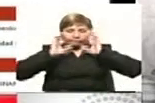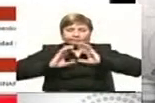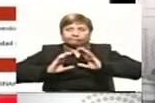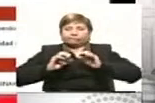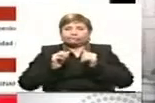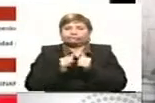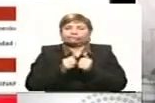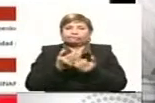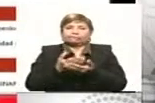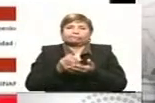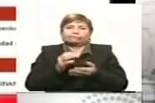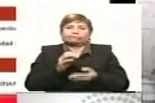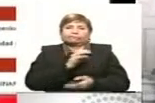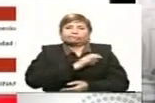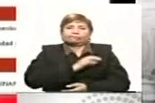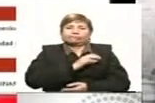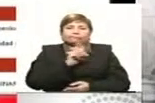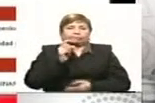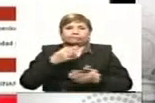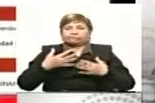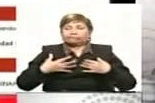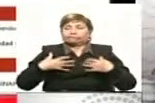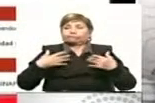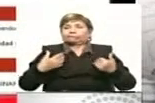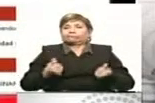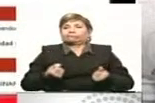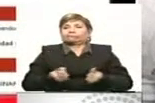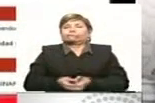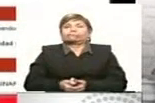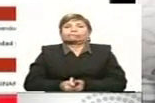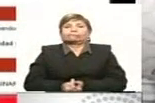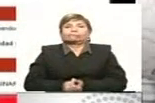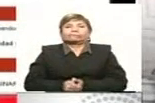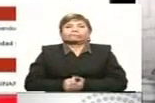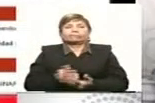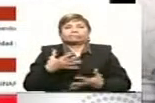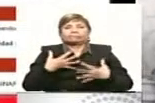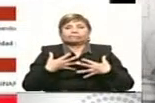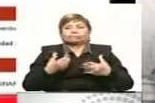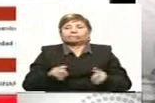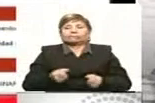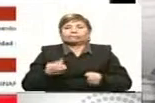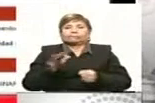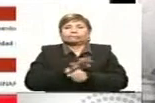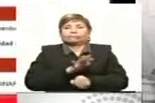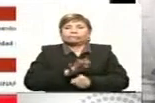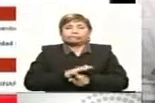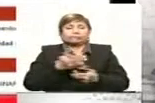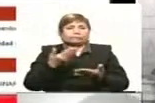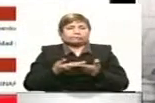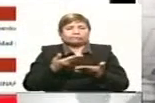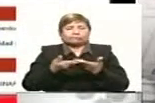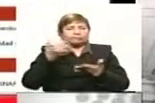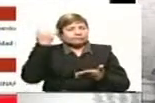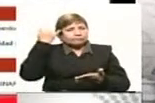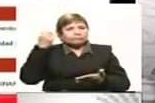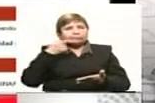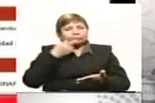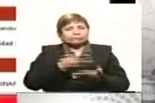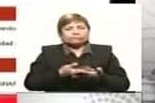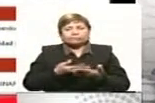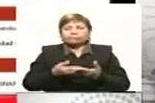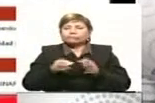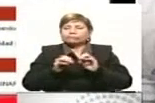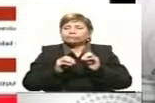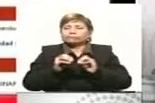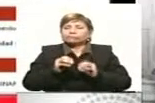de vida y comportamientos no saludables, así como de cuidados de salud insuficientes, ¿no? La idea, el objetivo es mejorar los